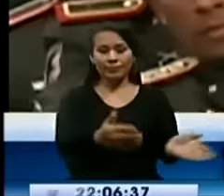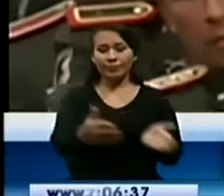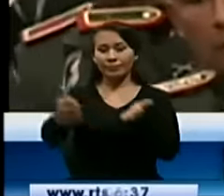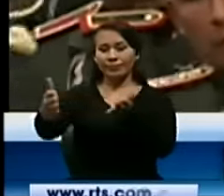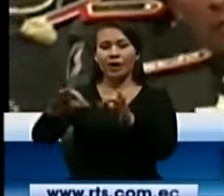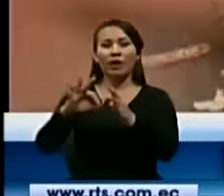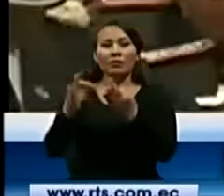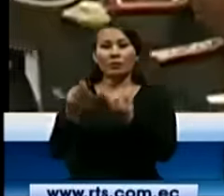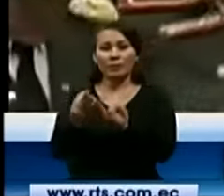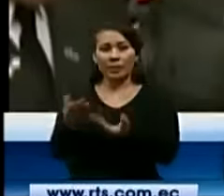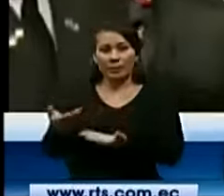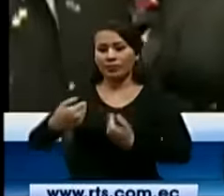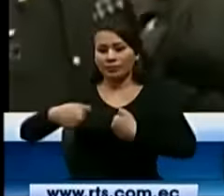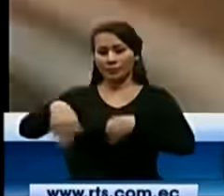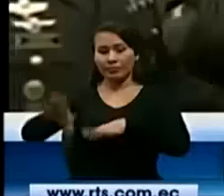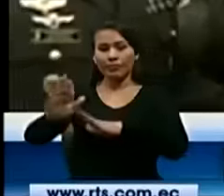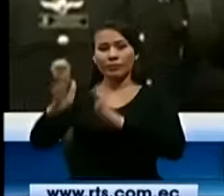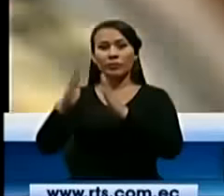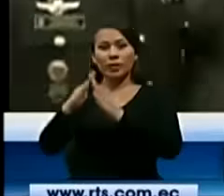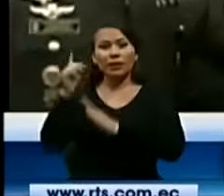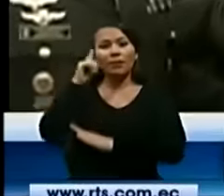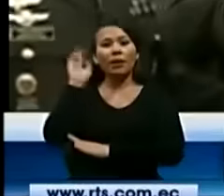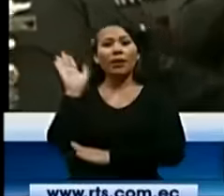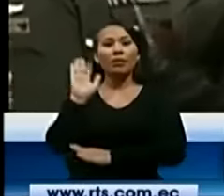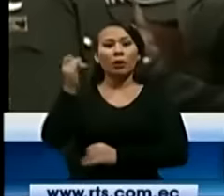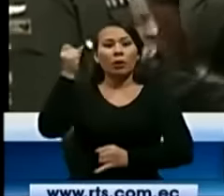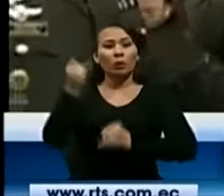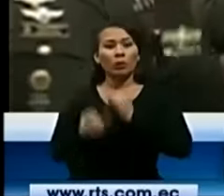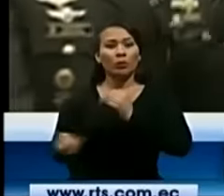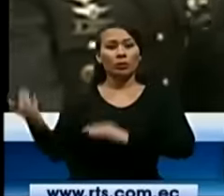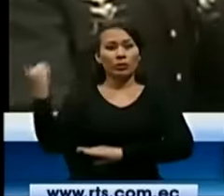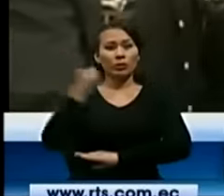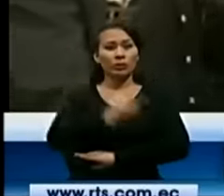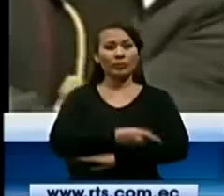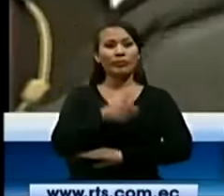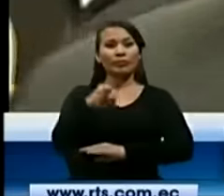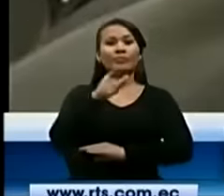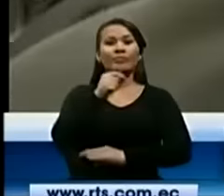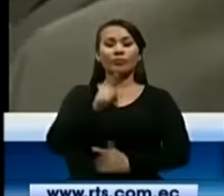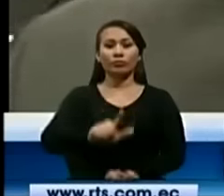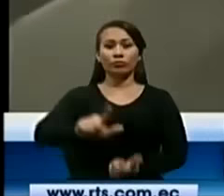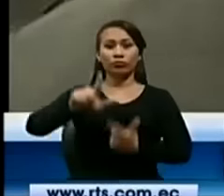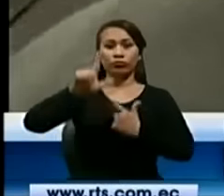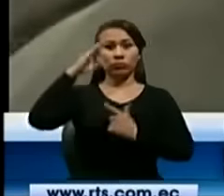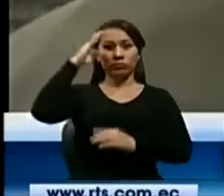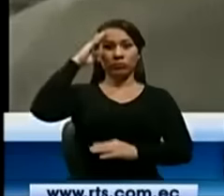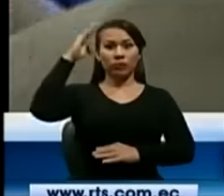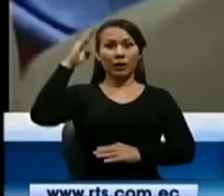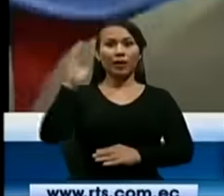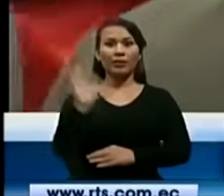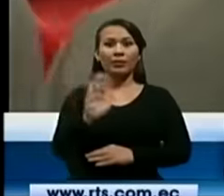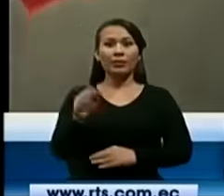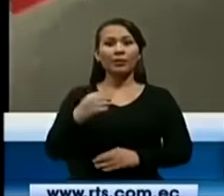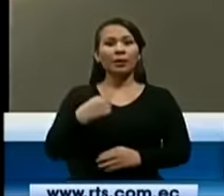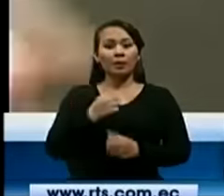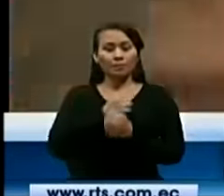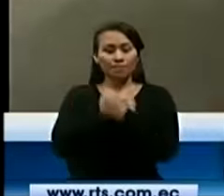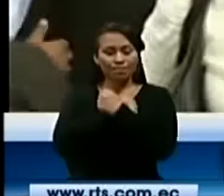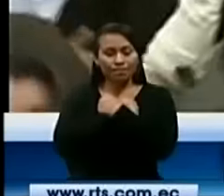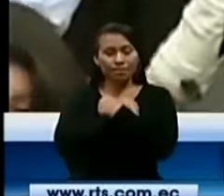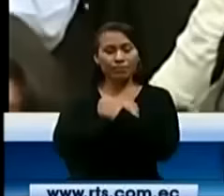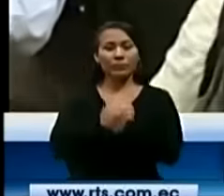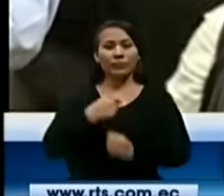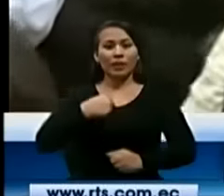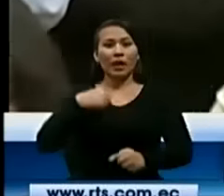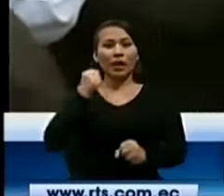les den cristiana sepultura. Así se dio el último adiós a estos soldados, quienes se despidieron, haciéndole honor a la frase que